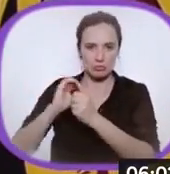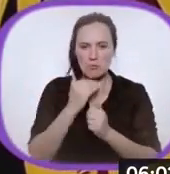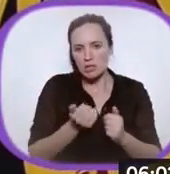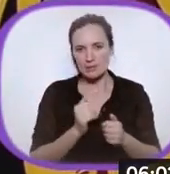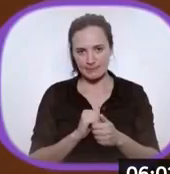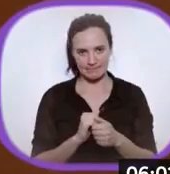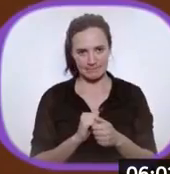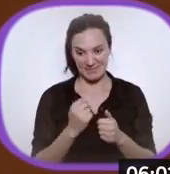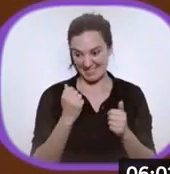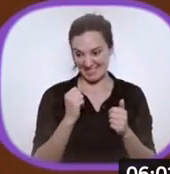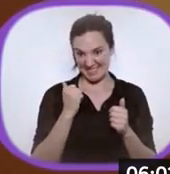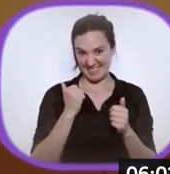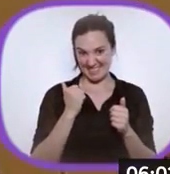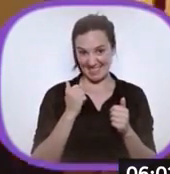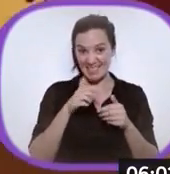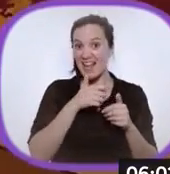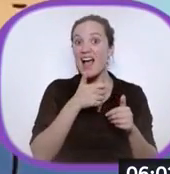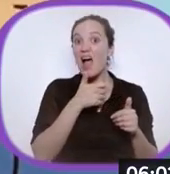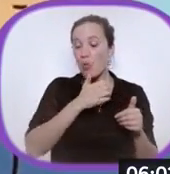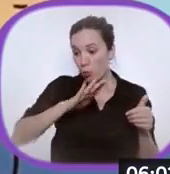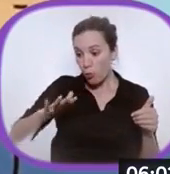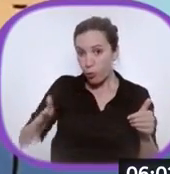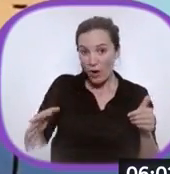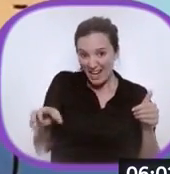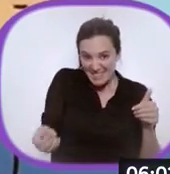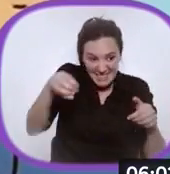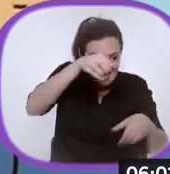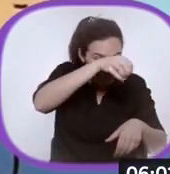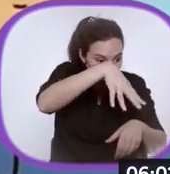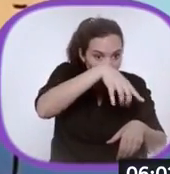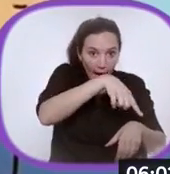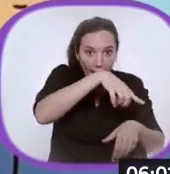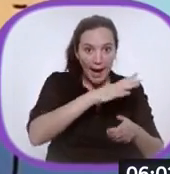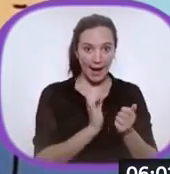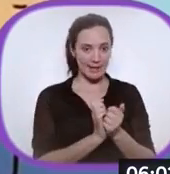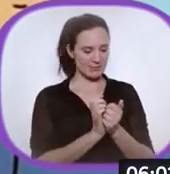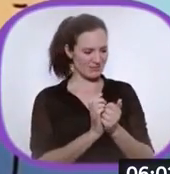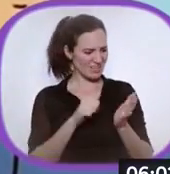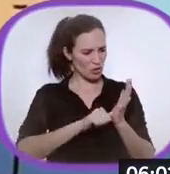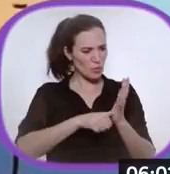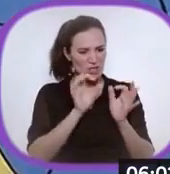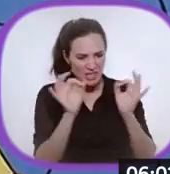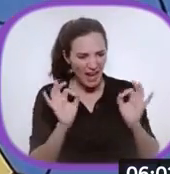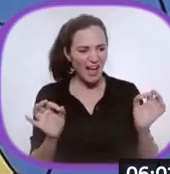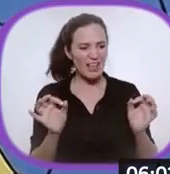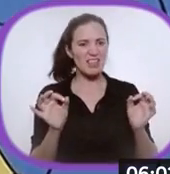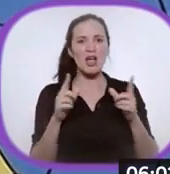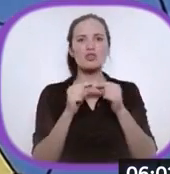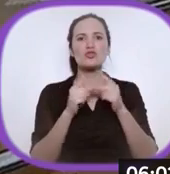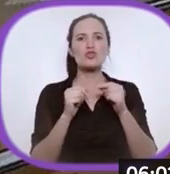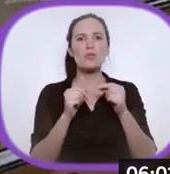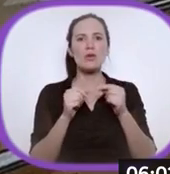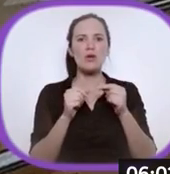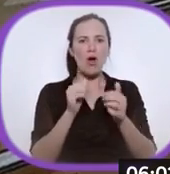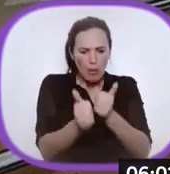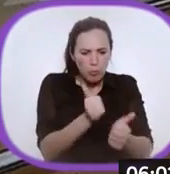Acabamos de sacarlo del agua. ¿Encontraron algo? Nada, señor. Licencias removidas y el número del motor está borrado. Eso tiene